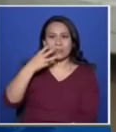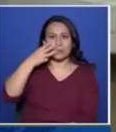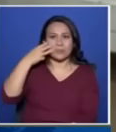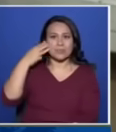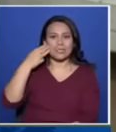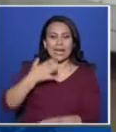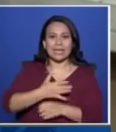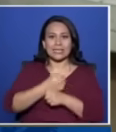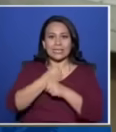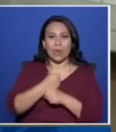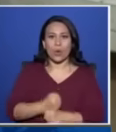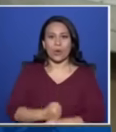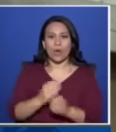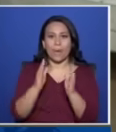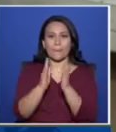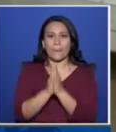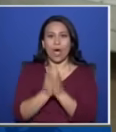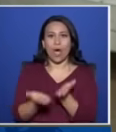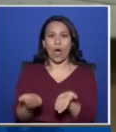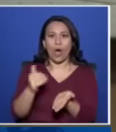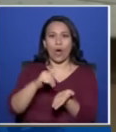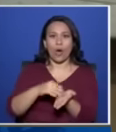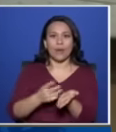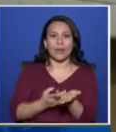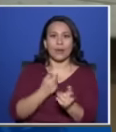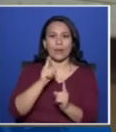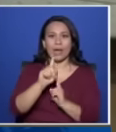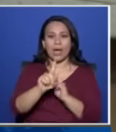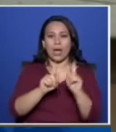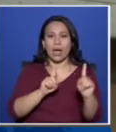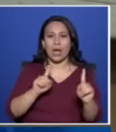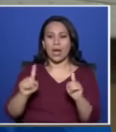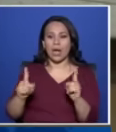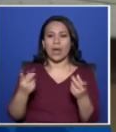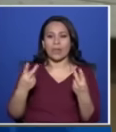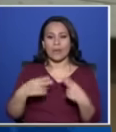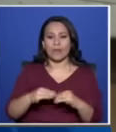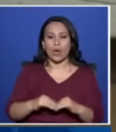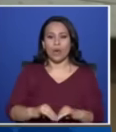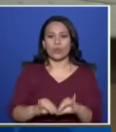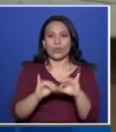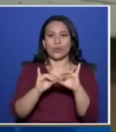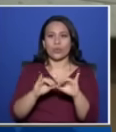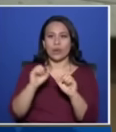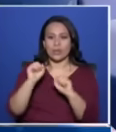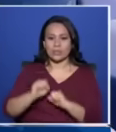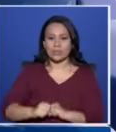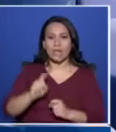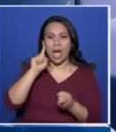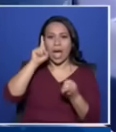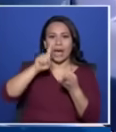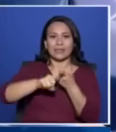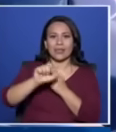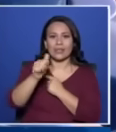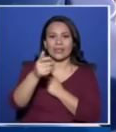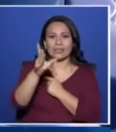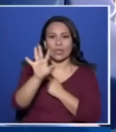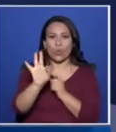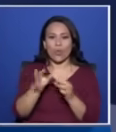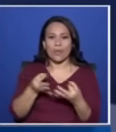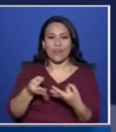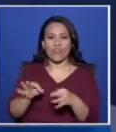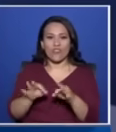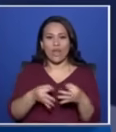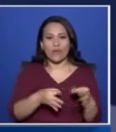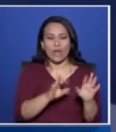por seguridad aún no han vuelto a clases presenciales, se mantendrán así hasta el 19 de febrero